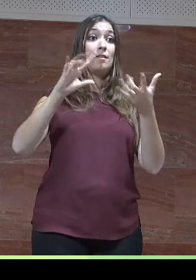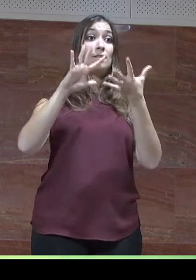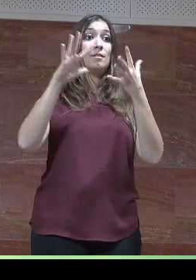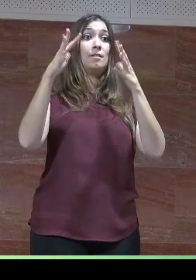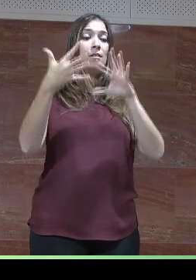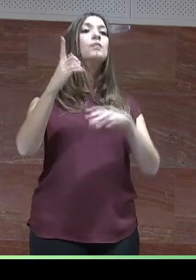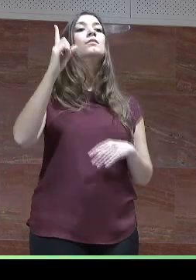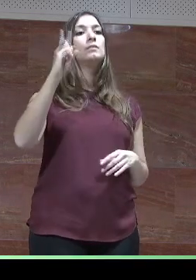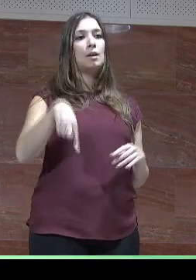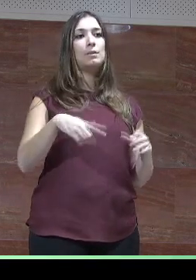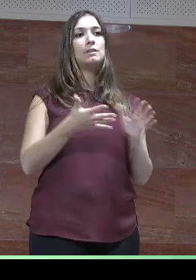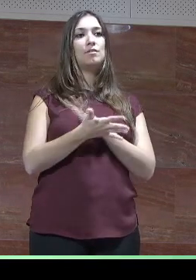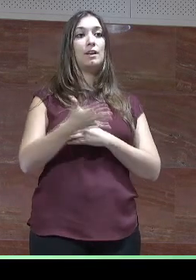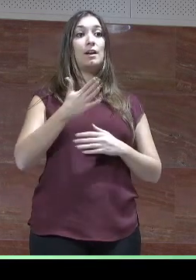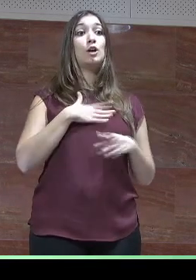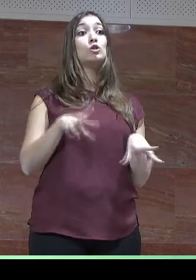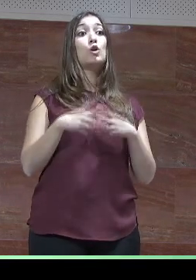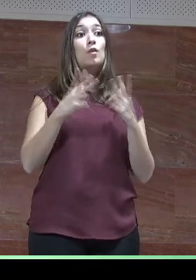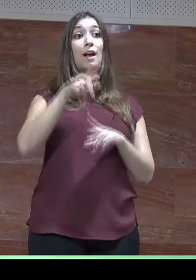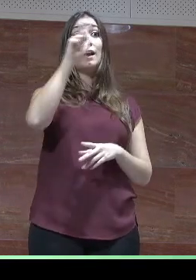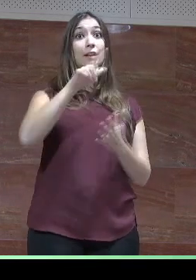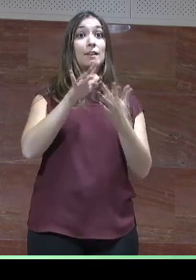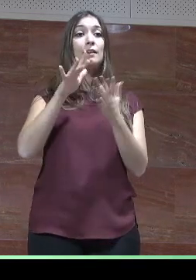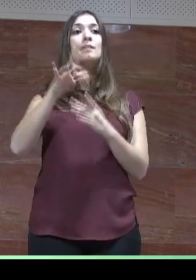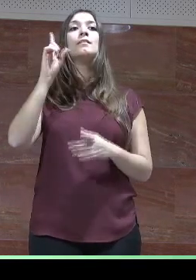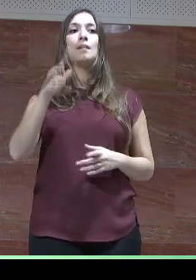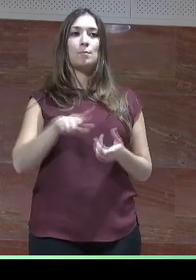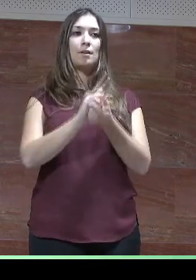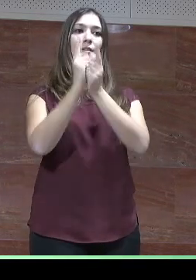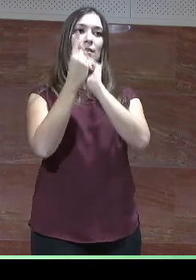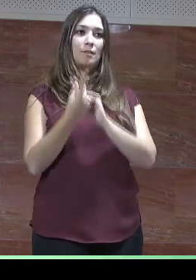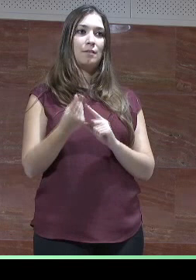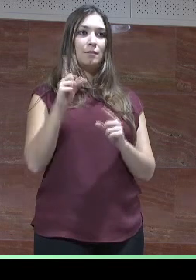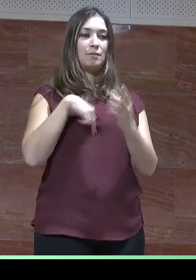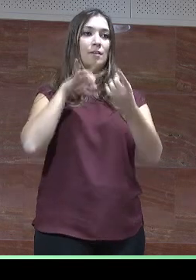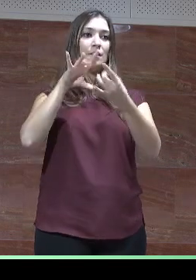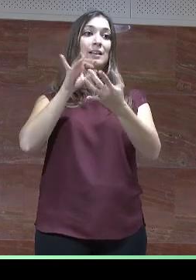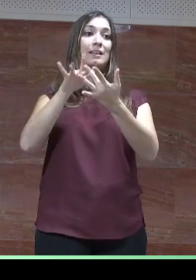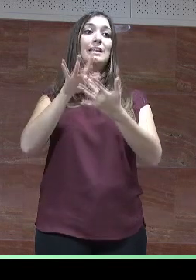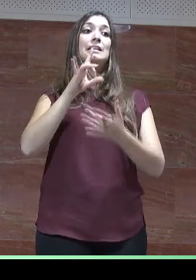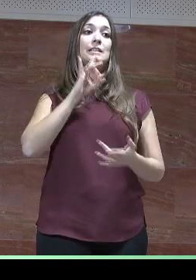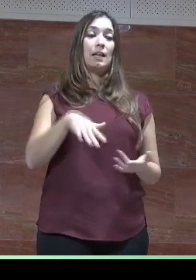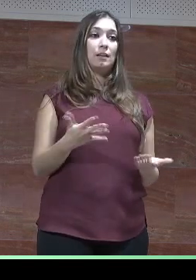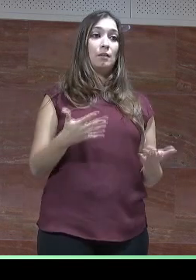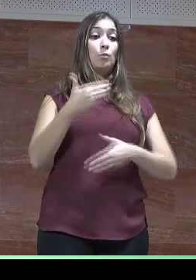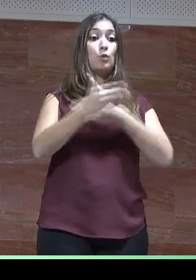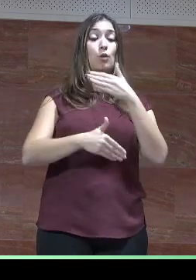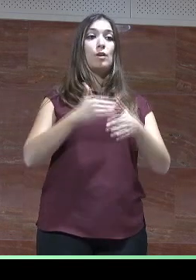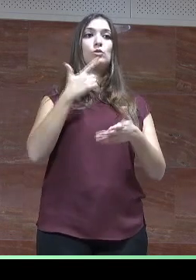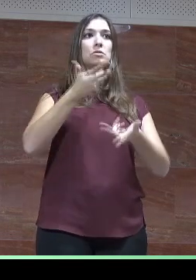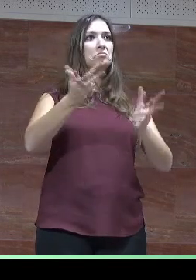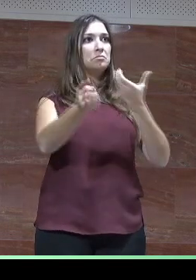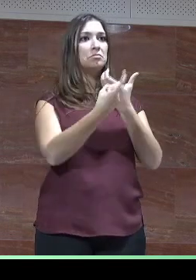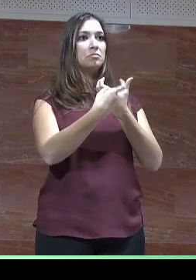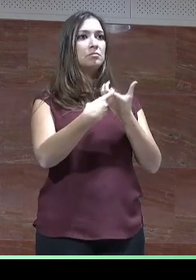es también una transformación de tu entorno social y de tu entorno de interacción, ¿eh? Los procesos participativos,